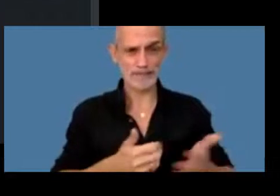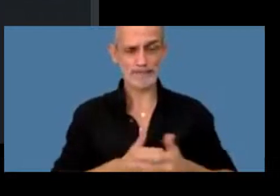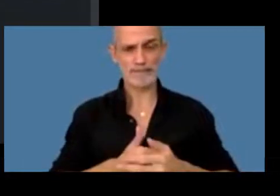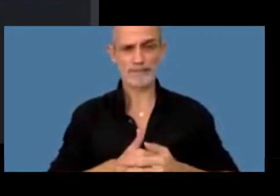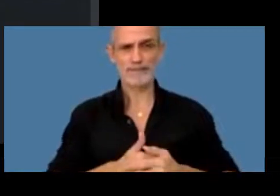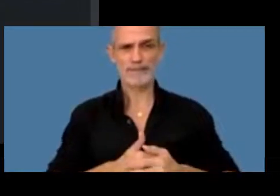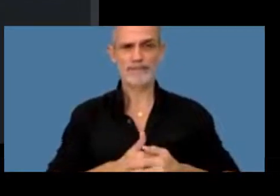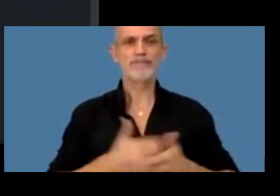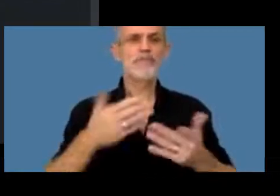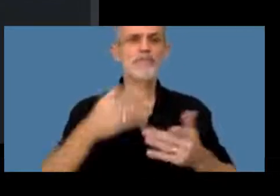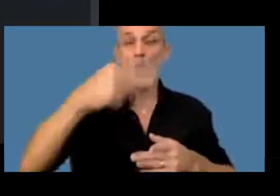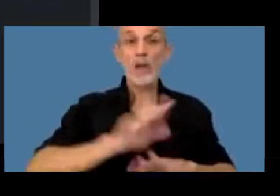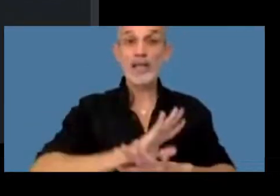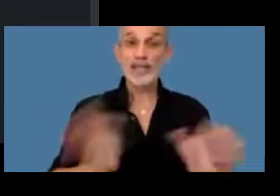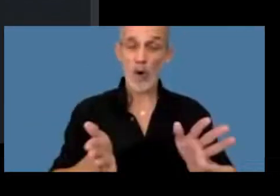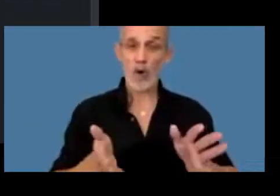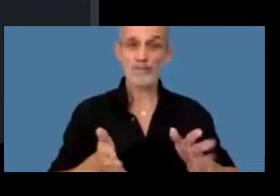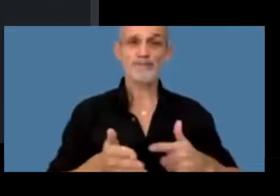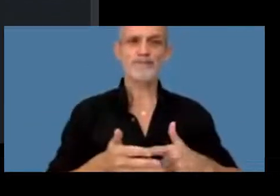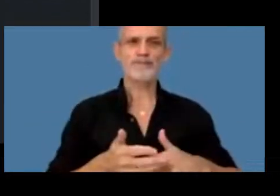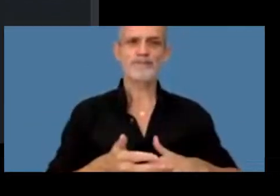Y por último,